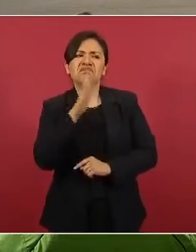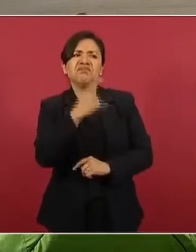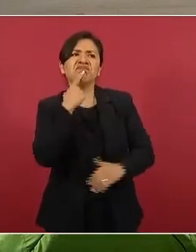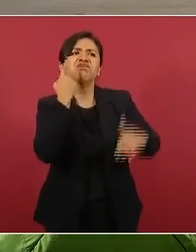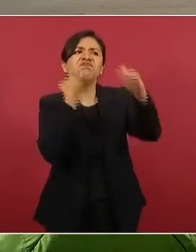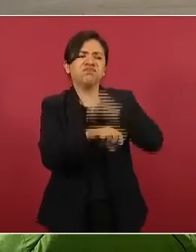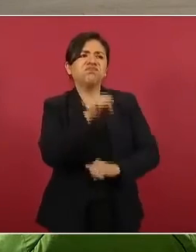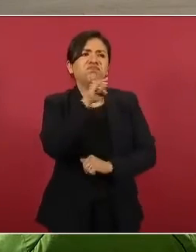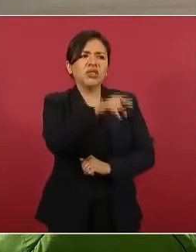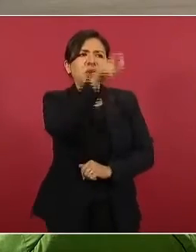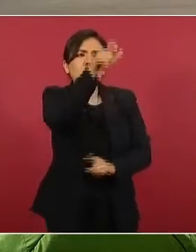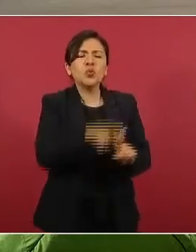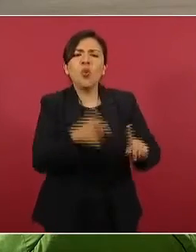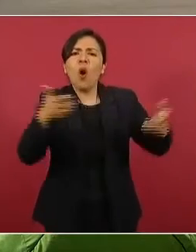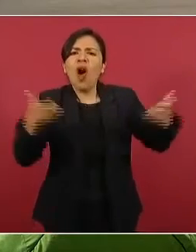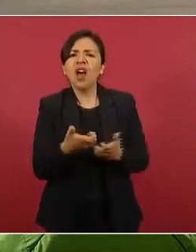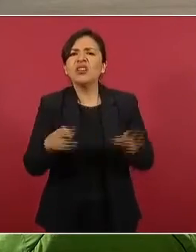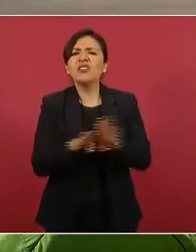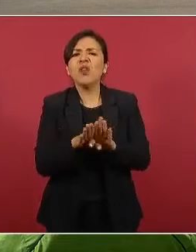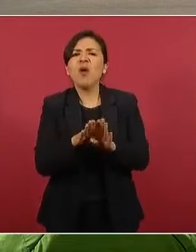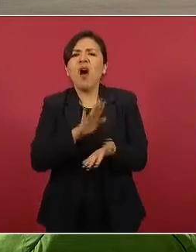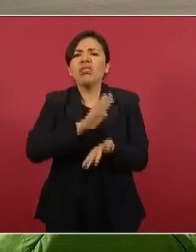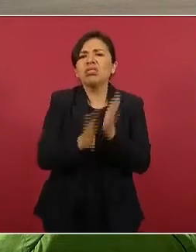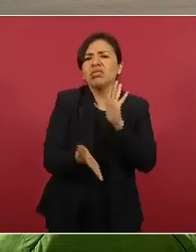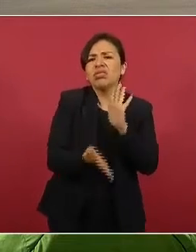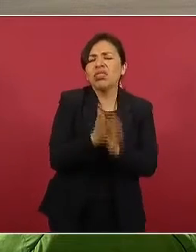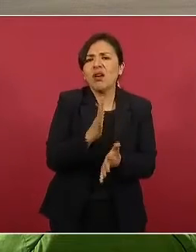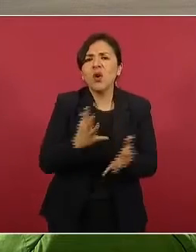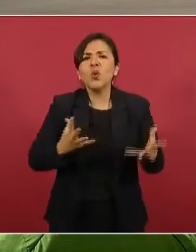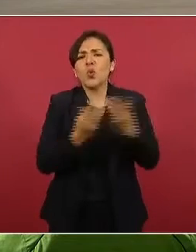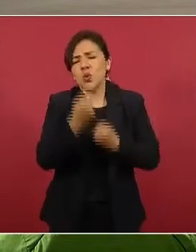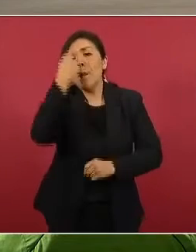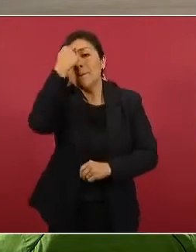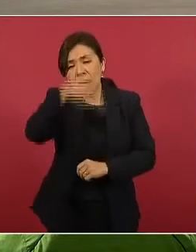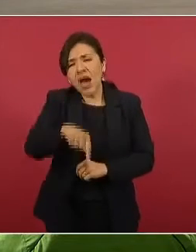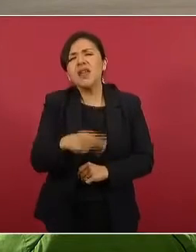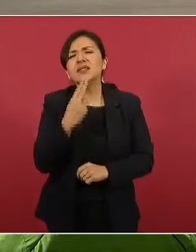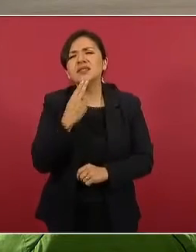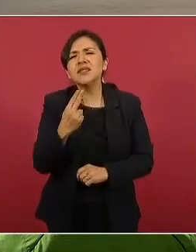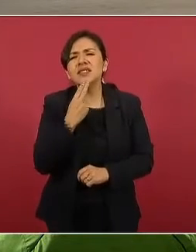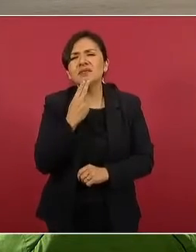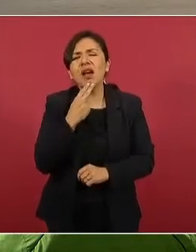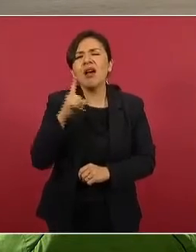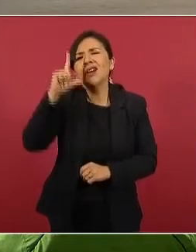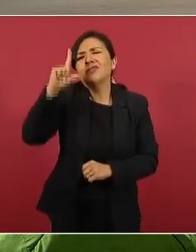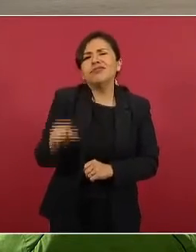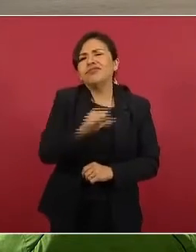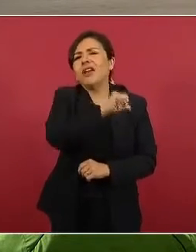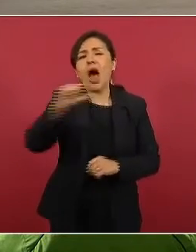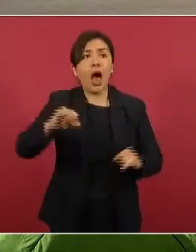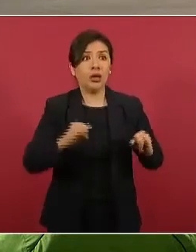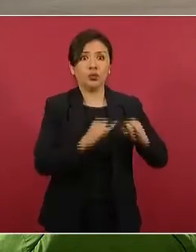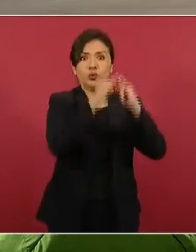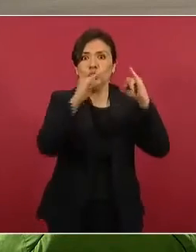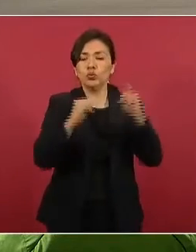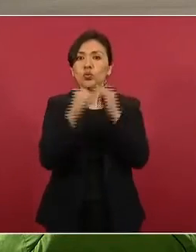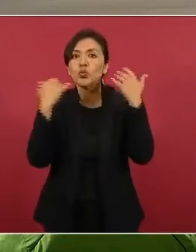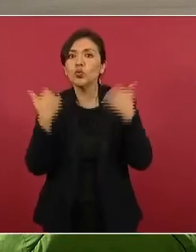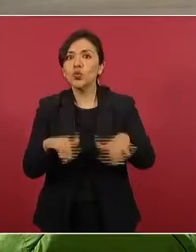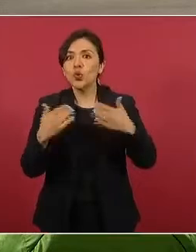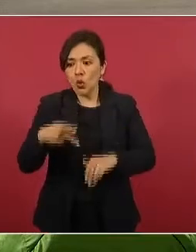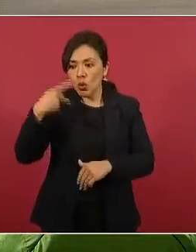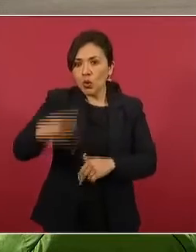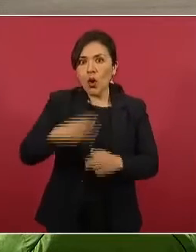actuar de manera facciosa con el propósito de degradar las instituciones de